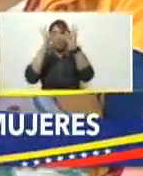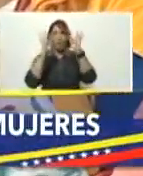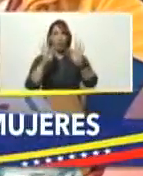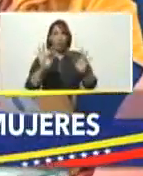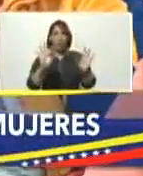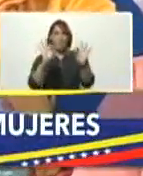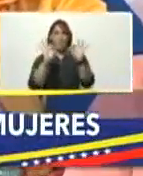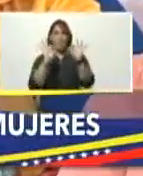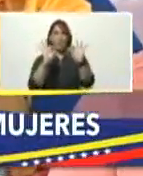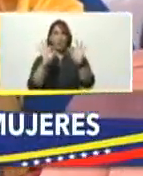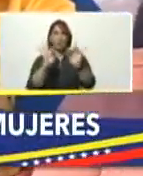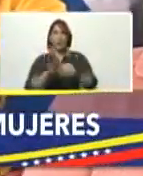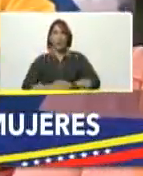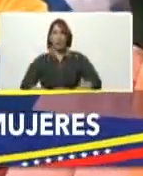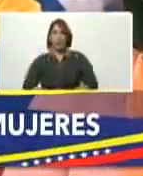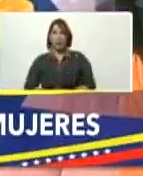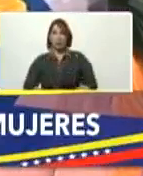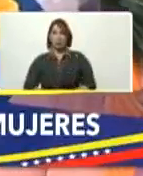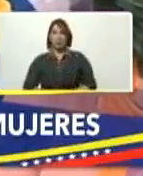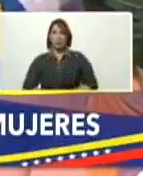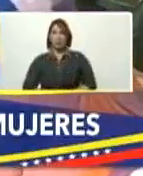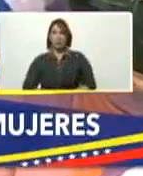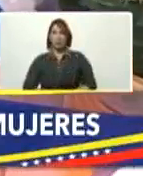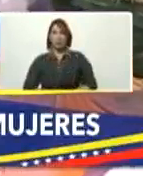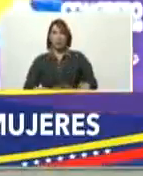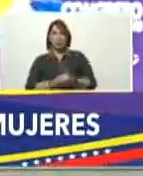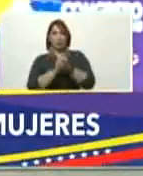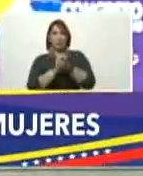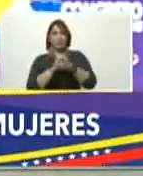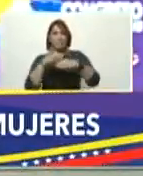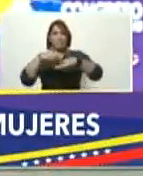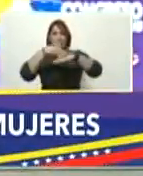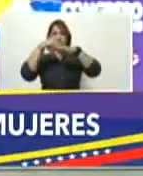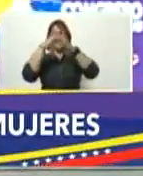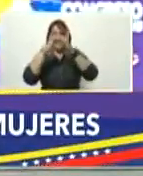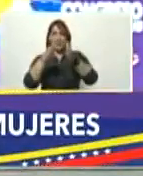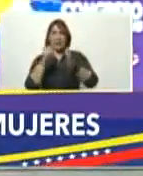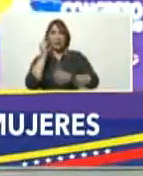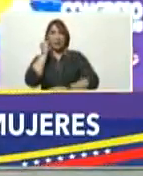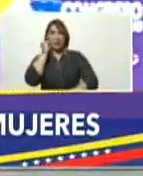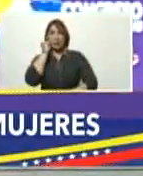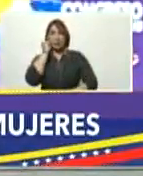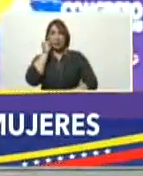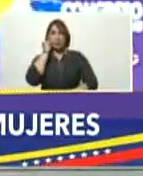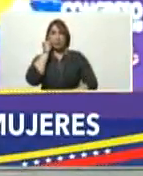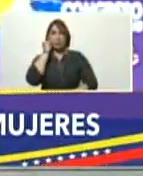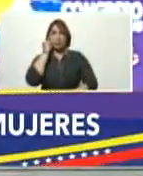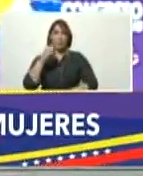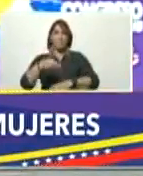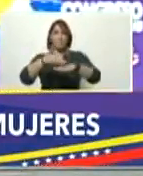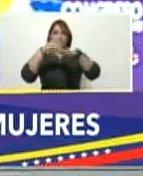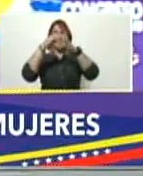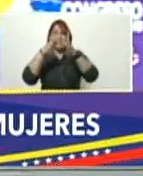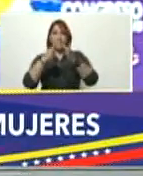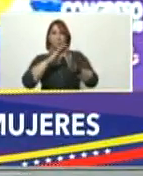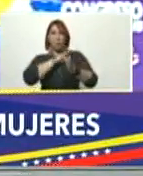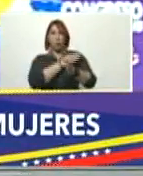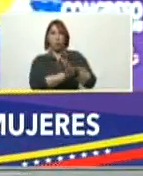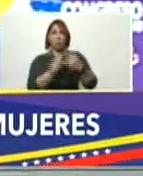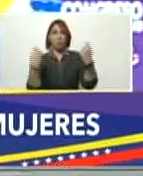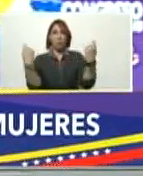especial a las queridas ministras, a la ministra del Poder